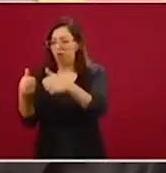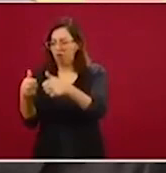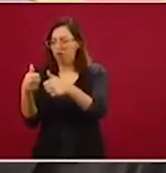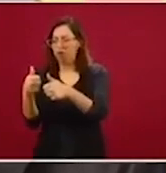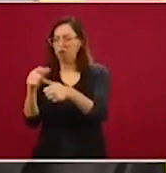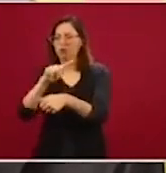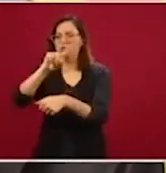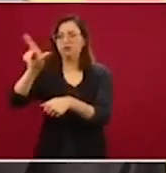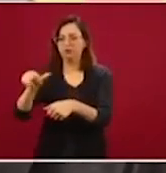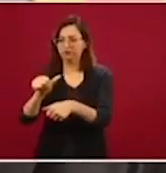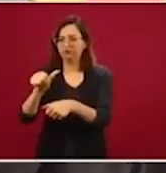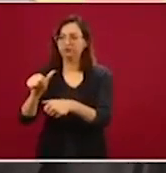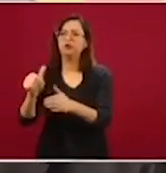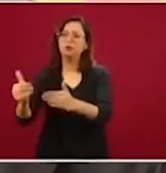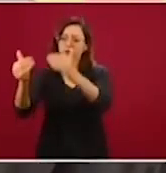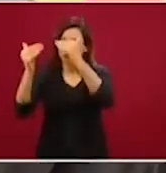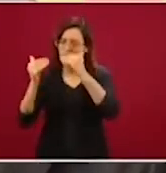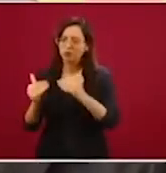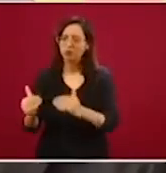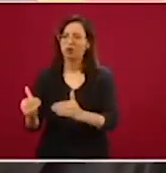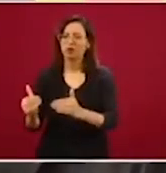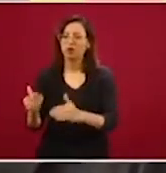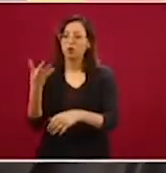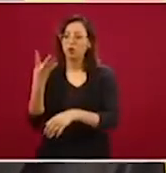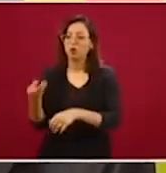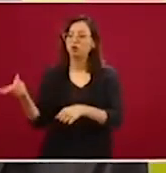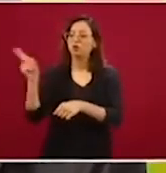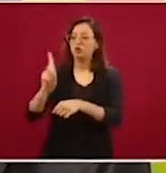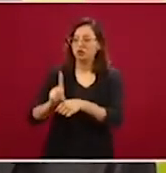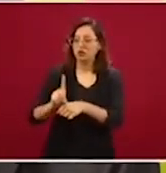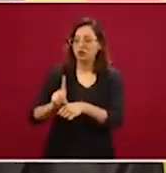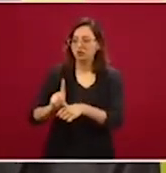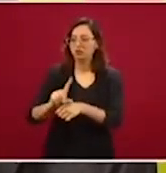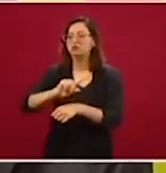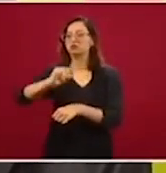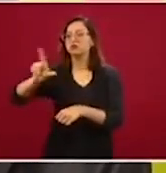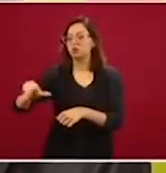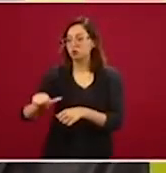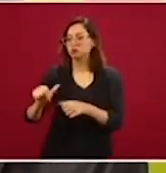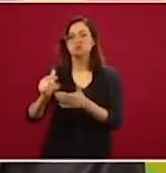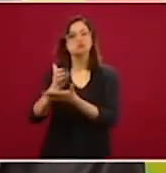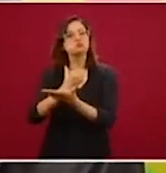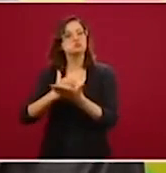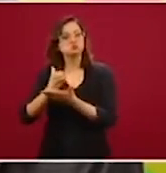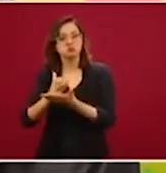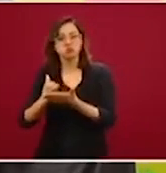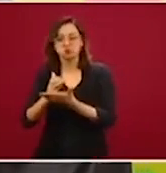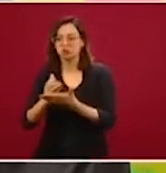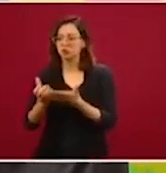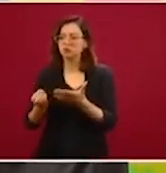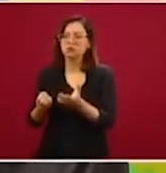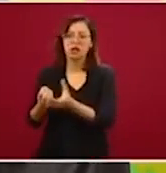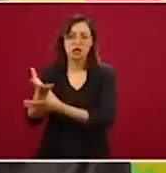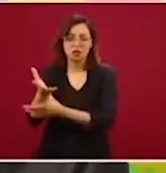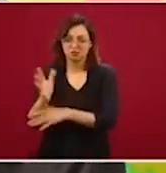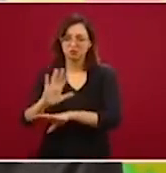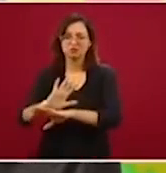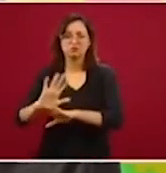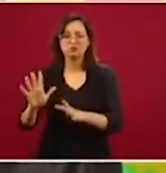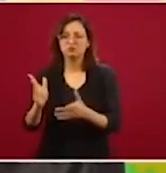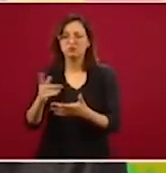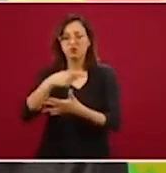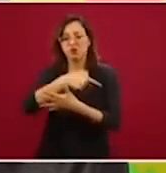atención general y después de cuatro días fue dado de alta en un hospital todos los demás han tenido una